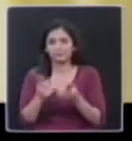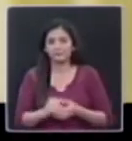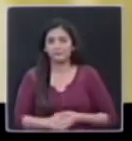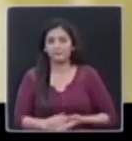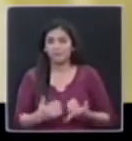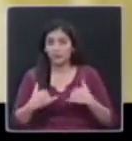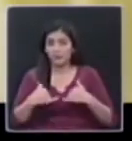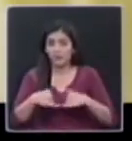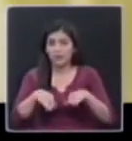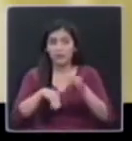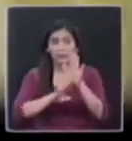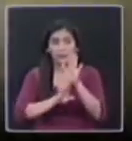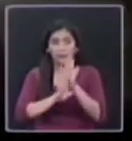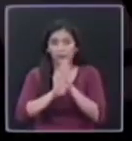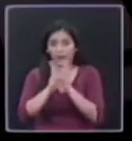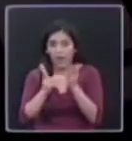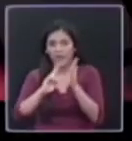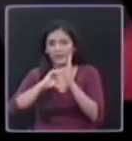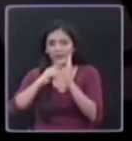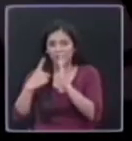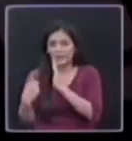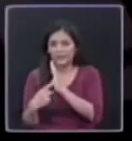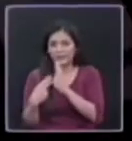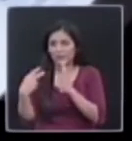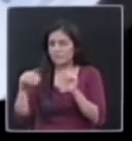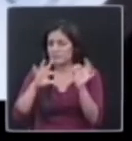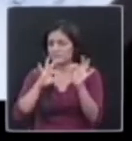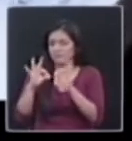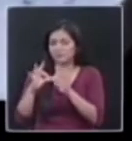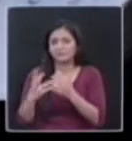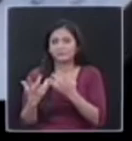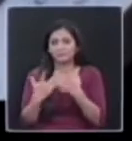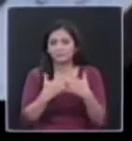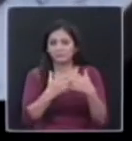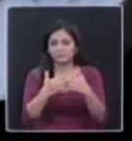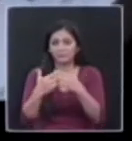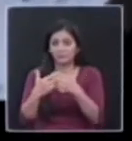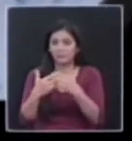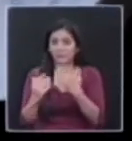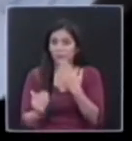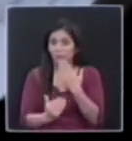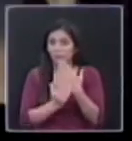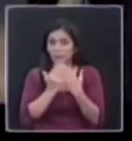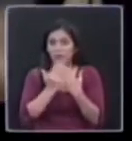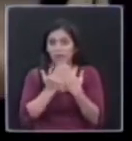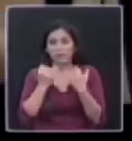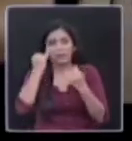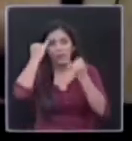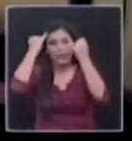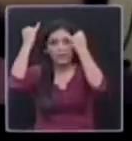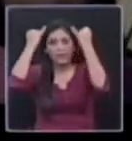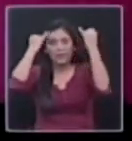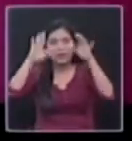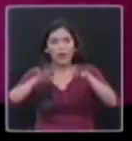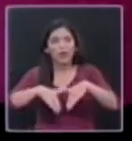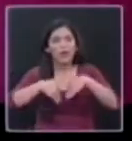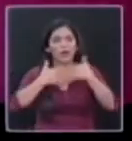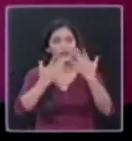eficiente gracias al mundo de las tecnologías. La tecnología es una herramienta muy versátil que permite desarrollar grandes ideas. Es